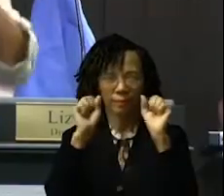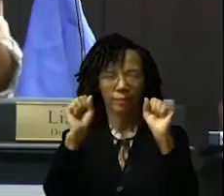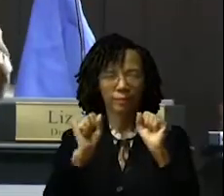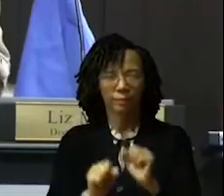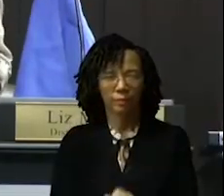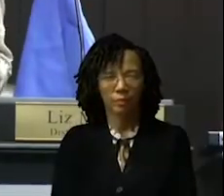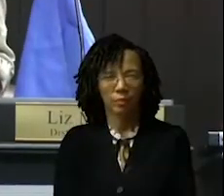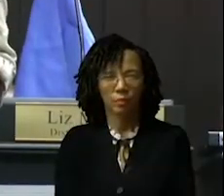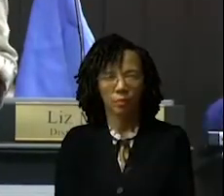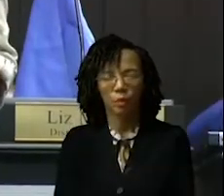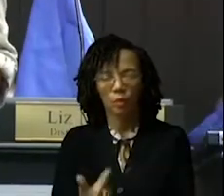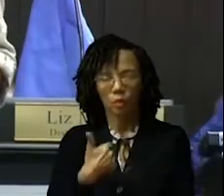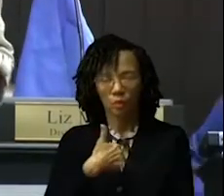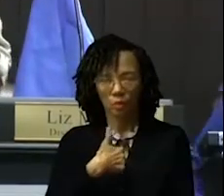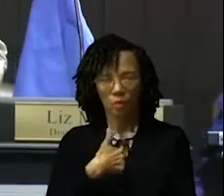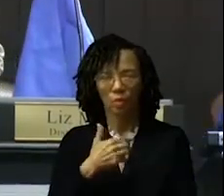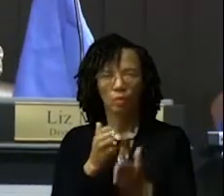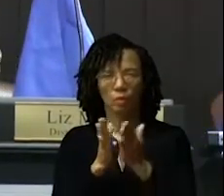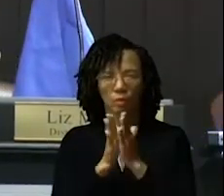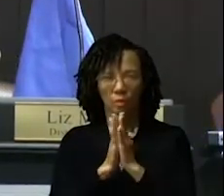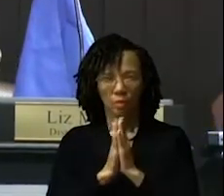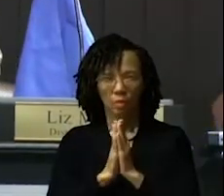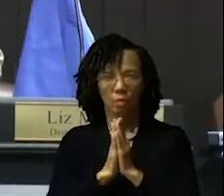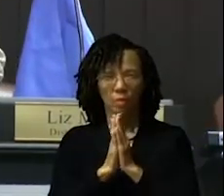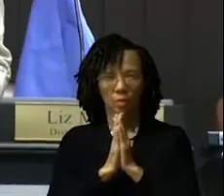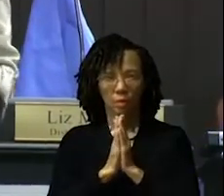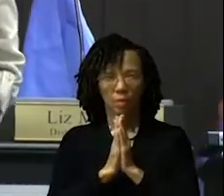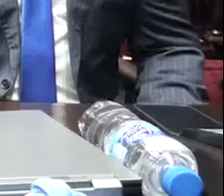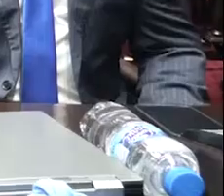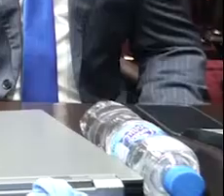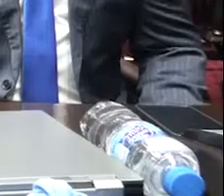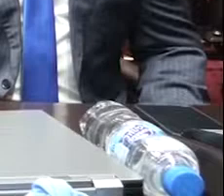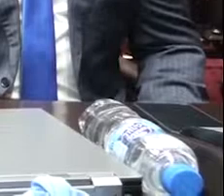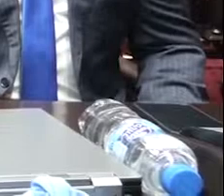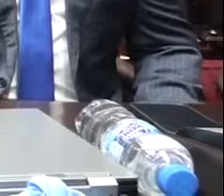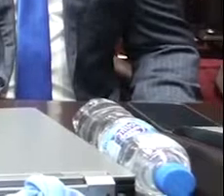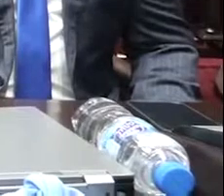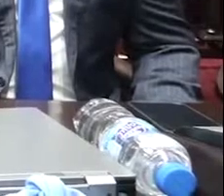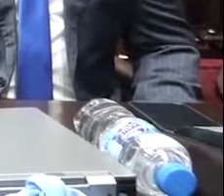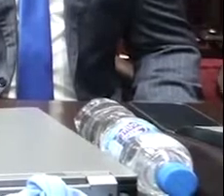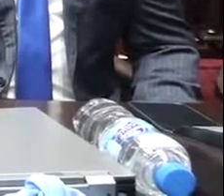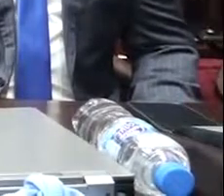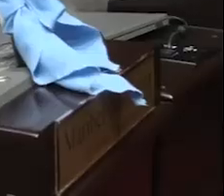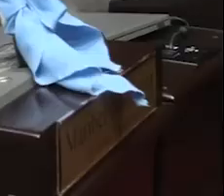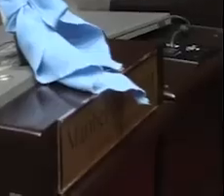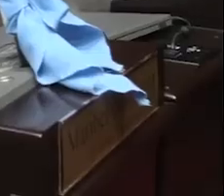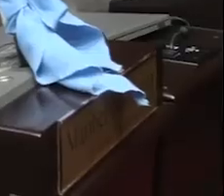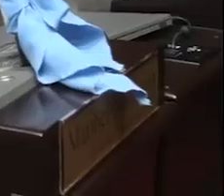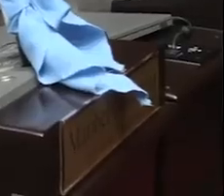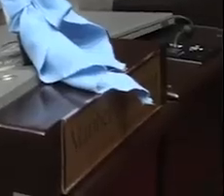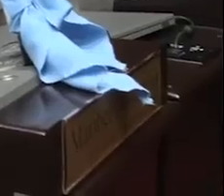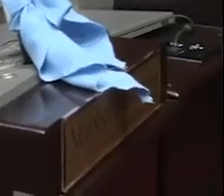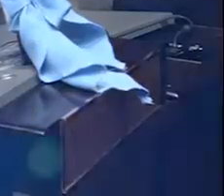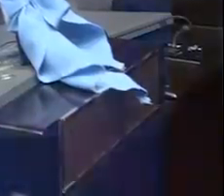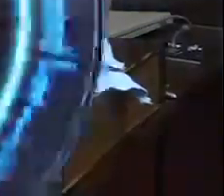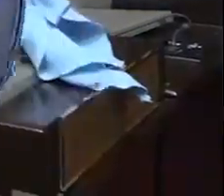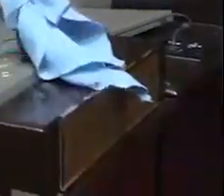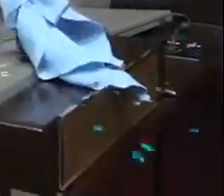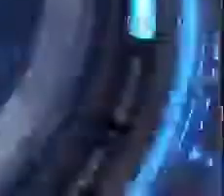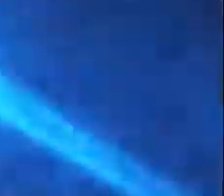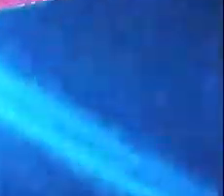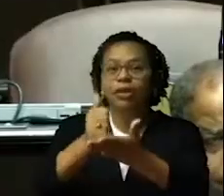Olfani Méndez respaldó al presidente Luis Abinader por el retiro del proyecto, destacando su liderazgo basado en la humildad y el